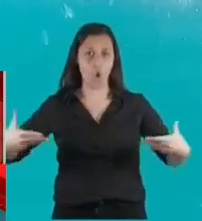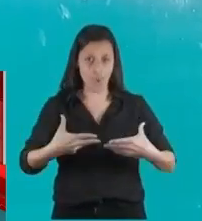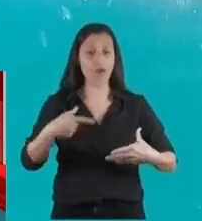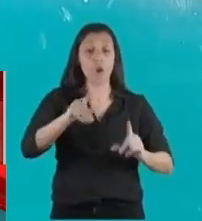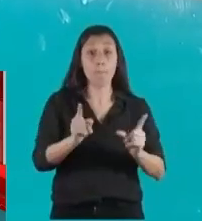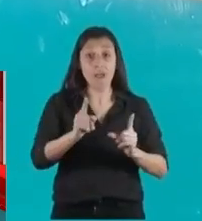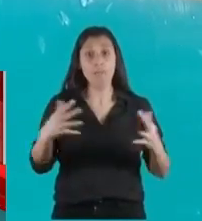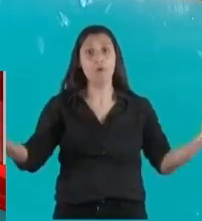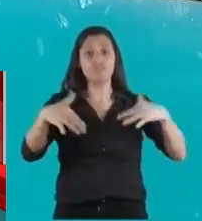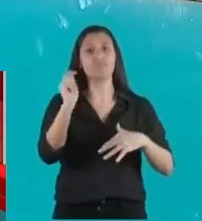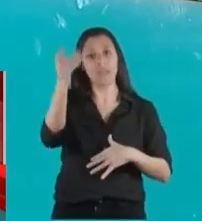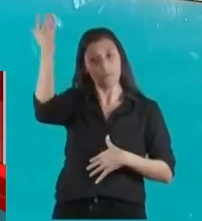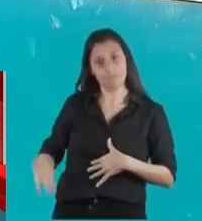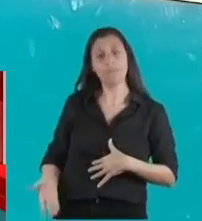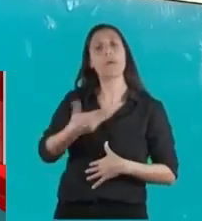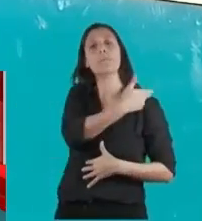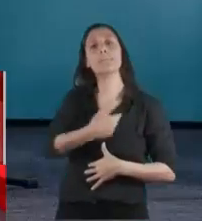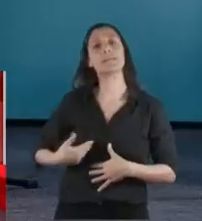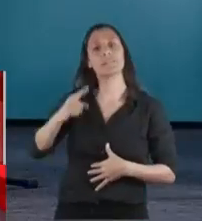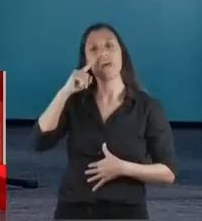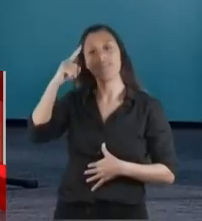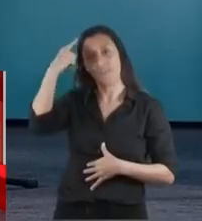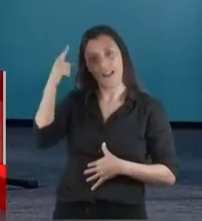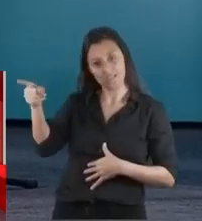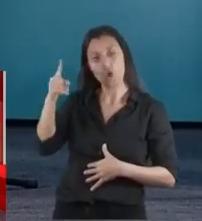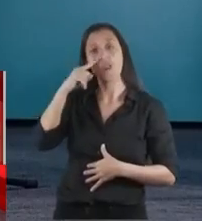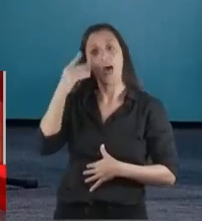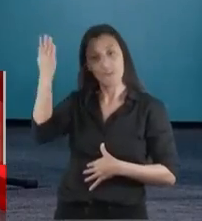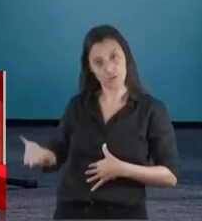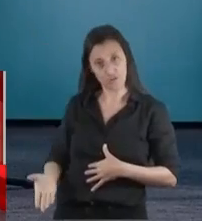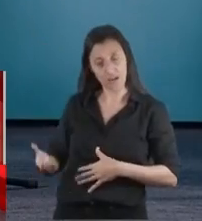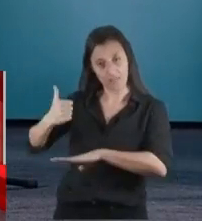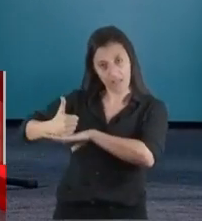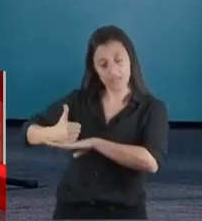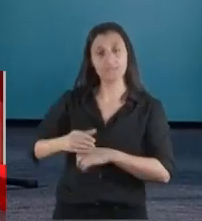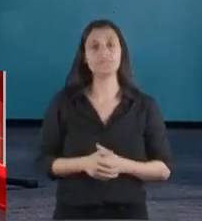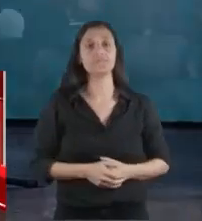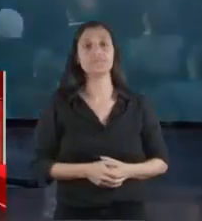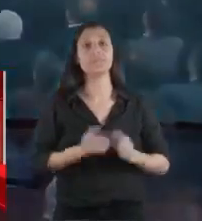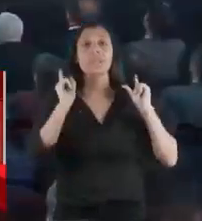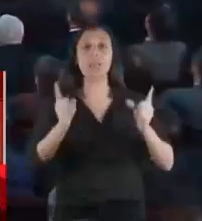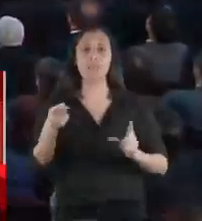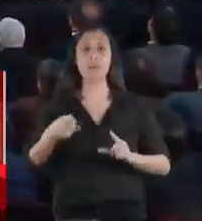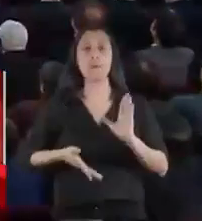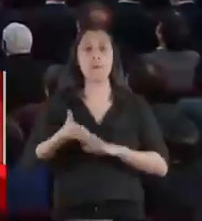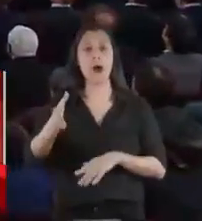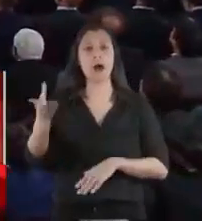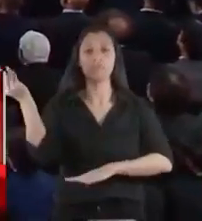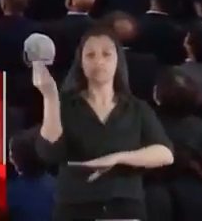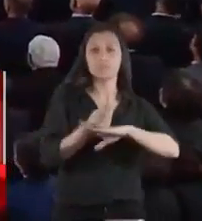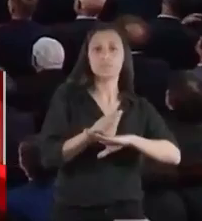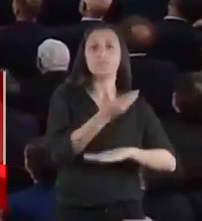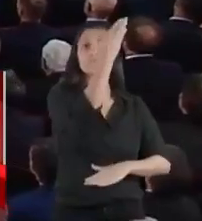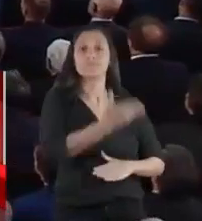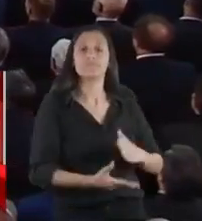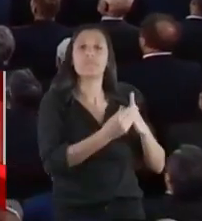donde se encuentra presente el señor Presidente de la Nación, doctor Alberto Ángel Fernández, y se presenta el doctor Sergio Tomás